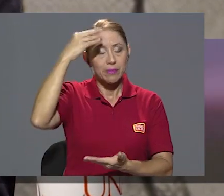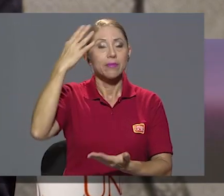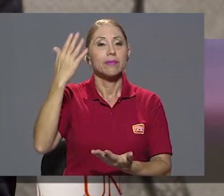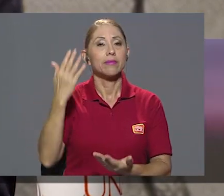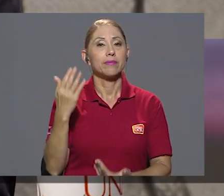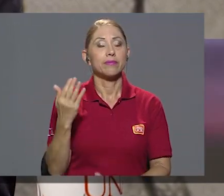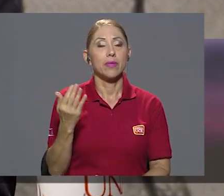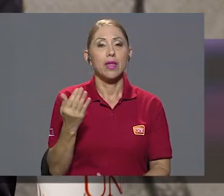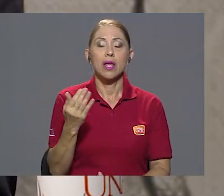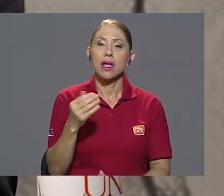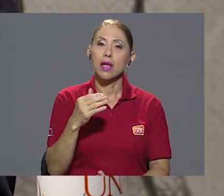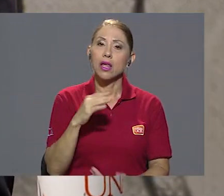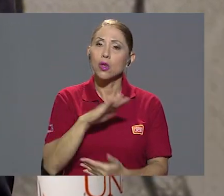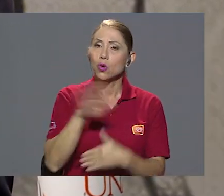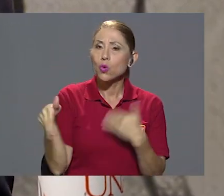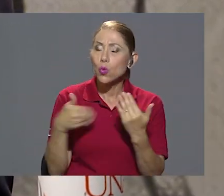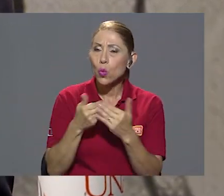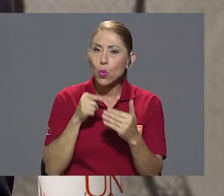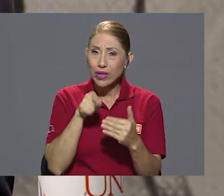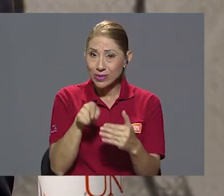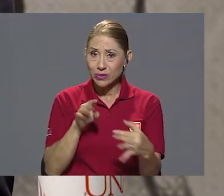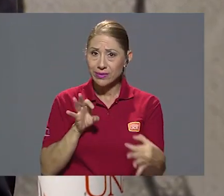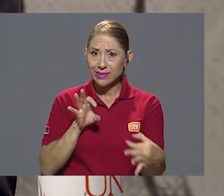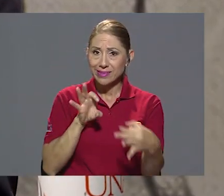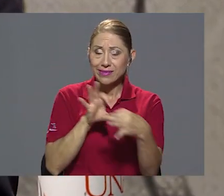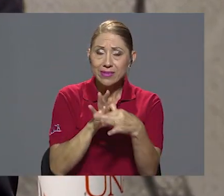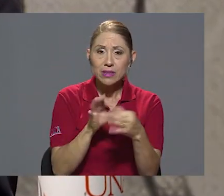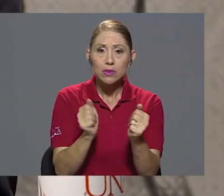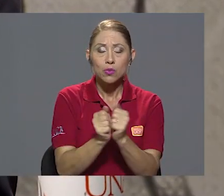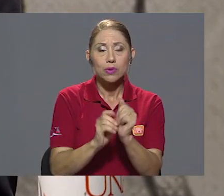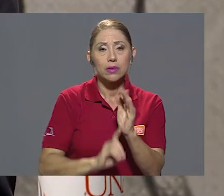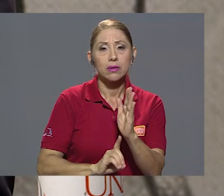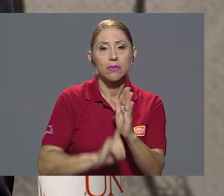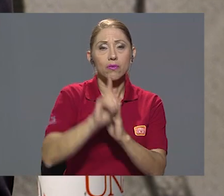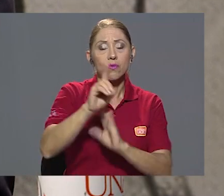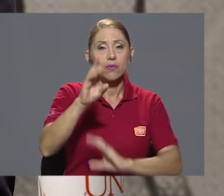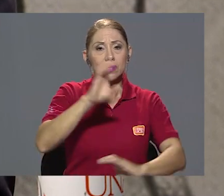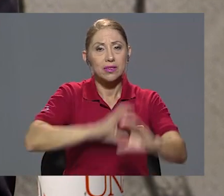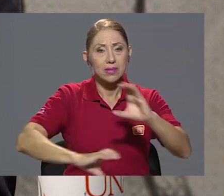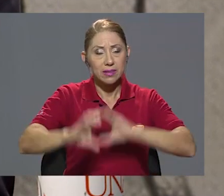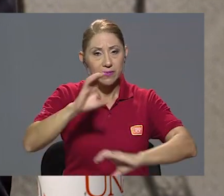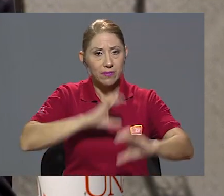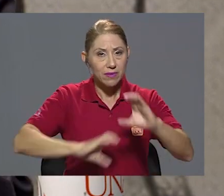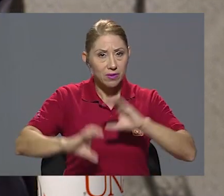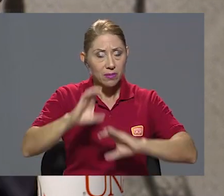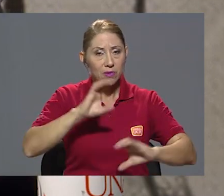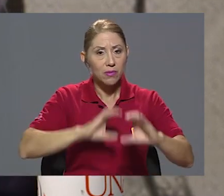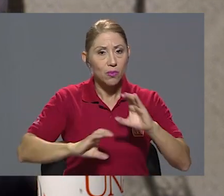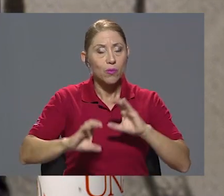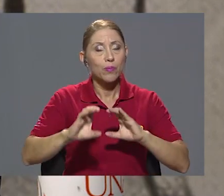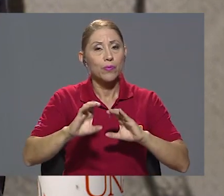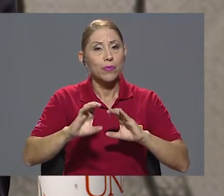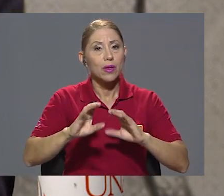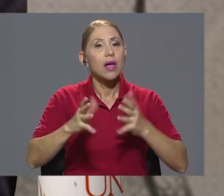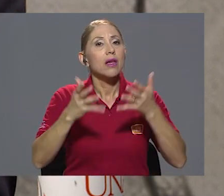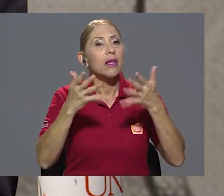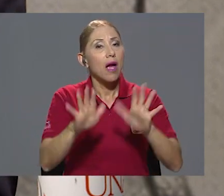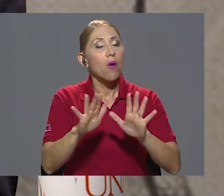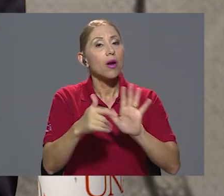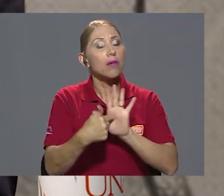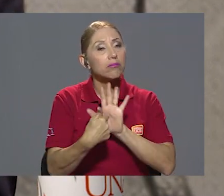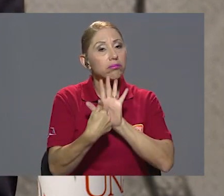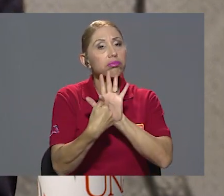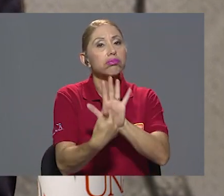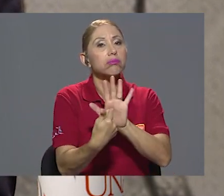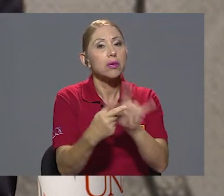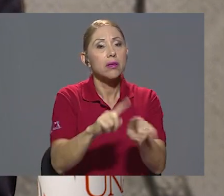ahora don Norman, tiene que ver con el desarrollo científico que ha puesto en el tapete una